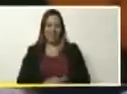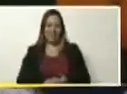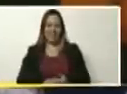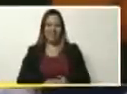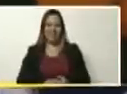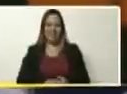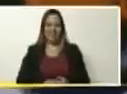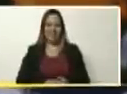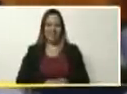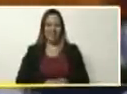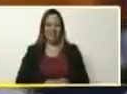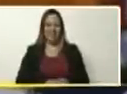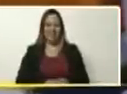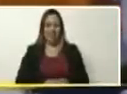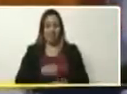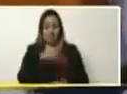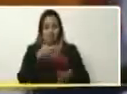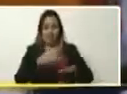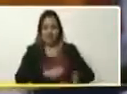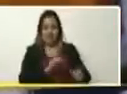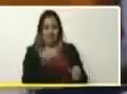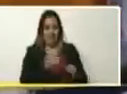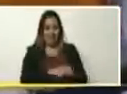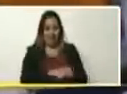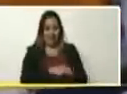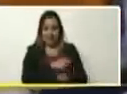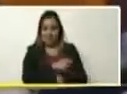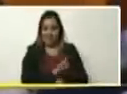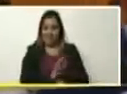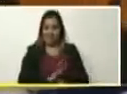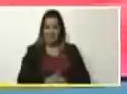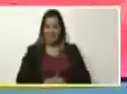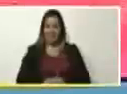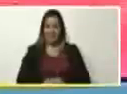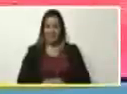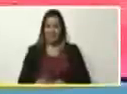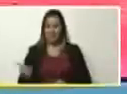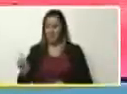Celeta, vos sois de Maracaibo.